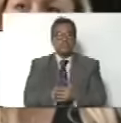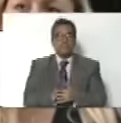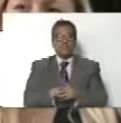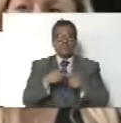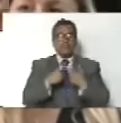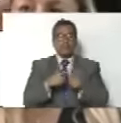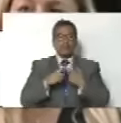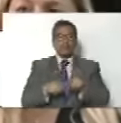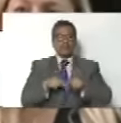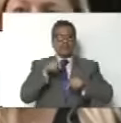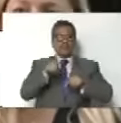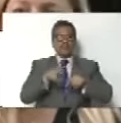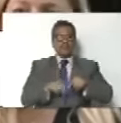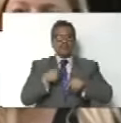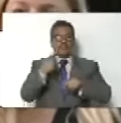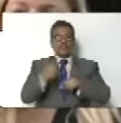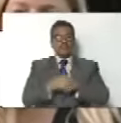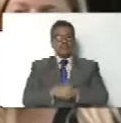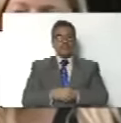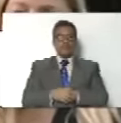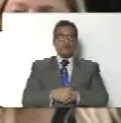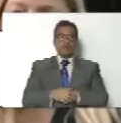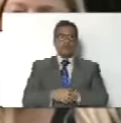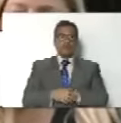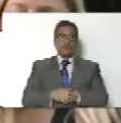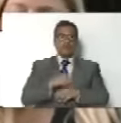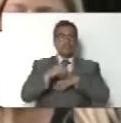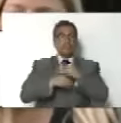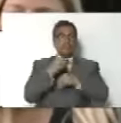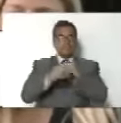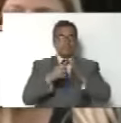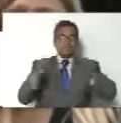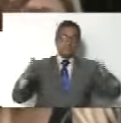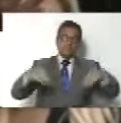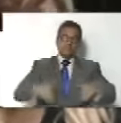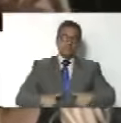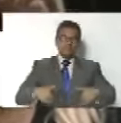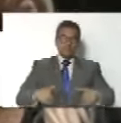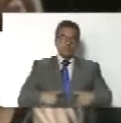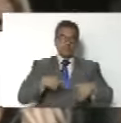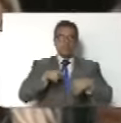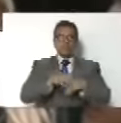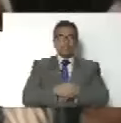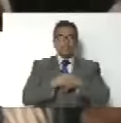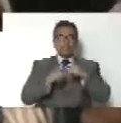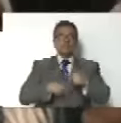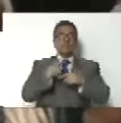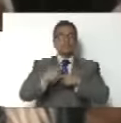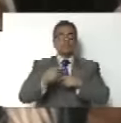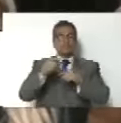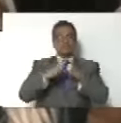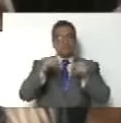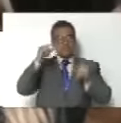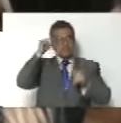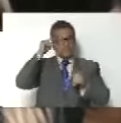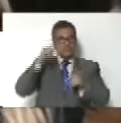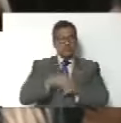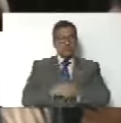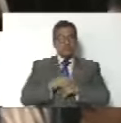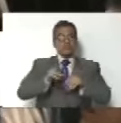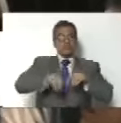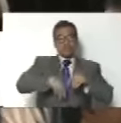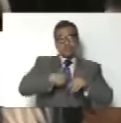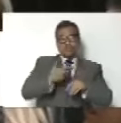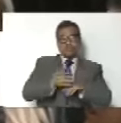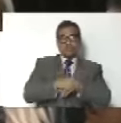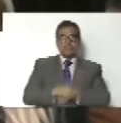los distintos ítems paralaborales. Así que hay que hacer un gran esfuerzo mañana y los días que vienen para que